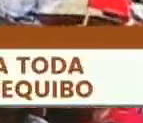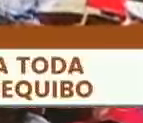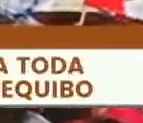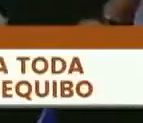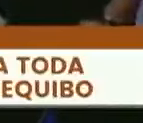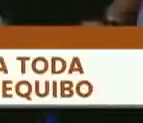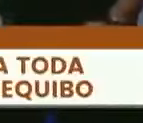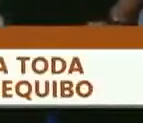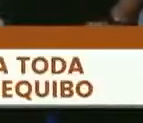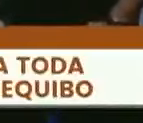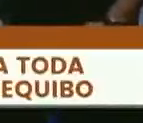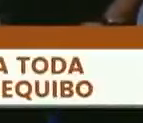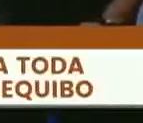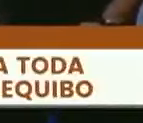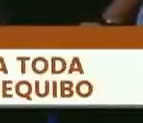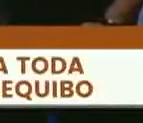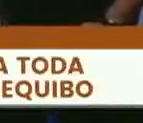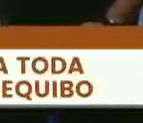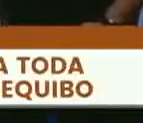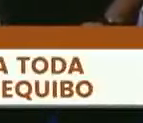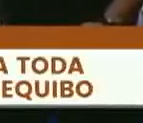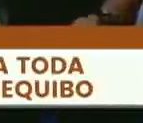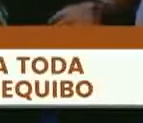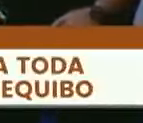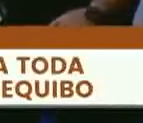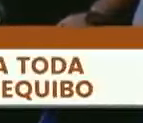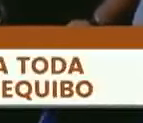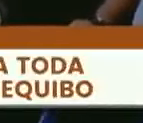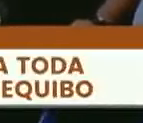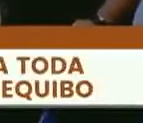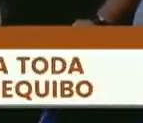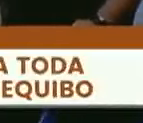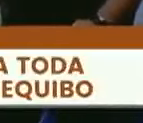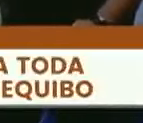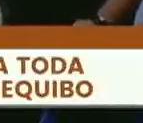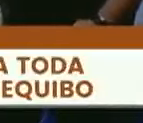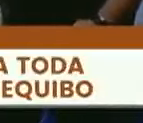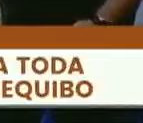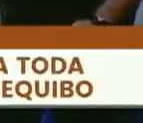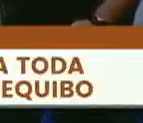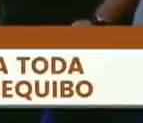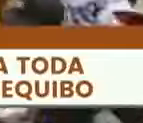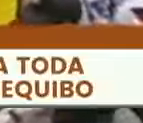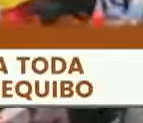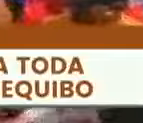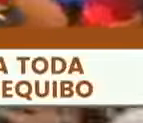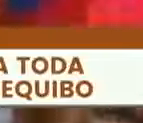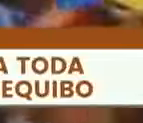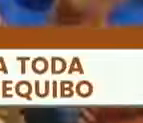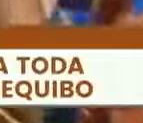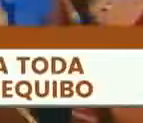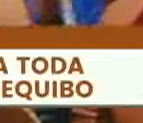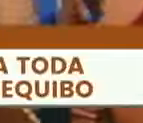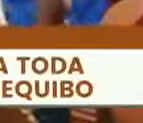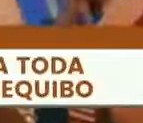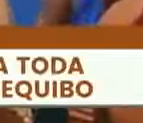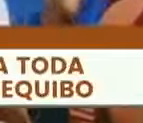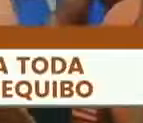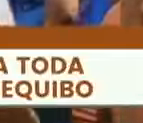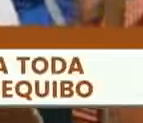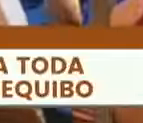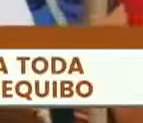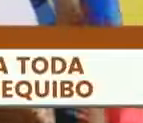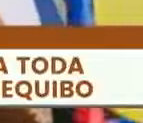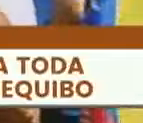bienvenido aquí a mi hermano Diosdado Cabello, hijo de Bolívar, que lleva también la